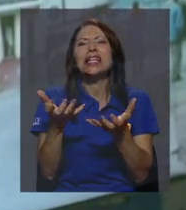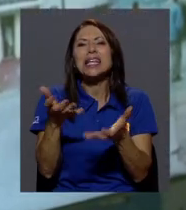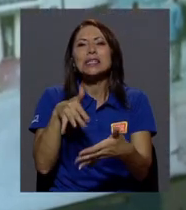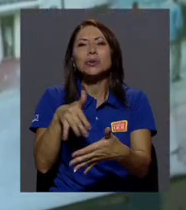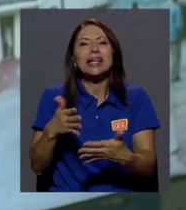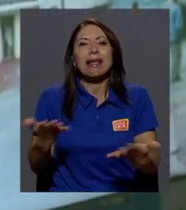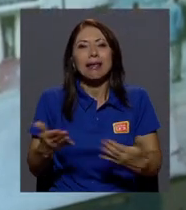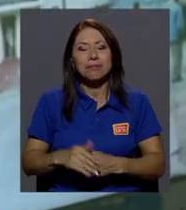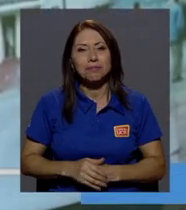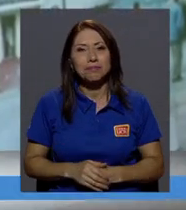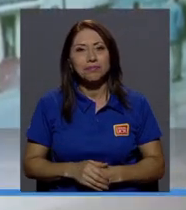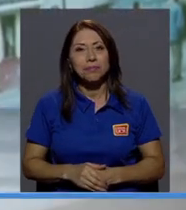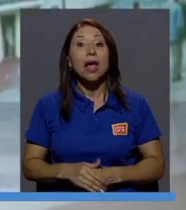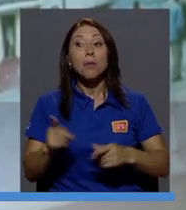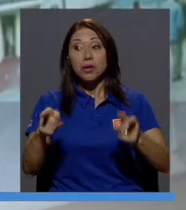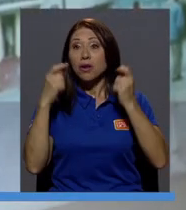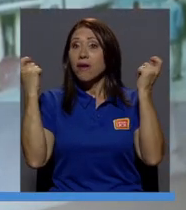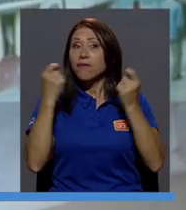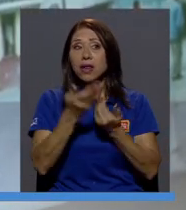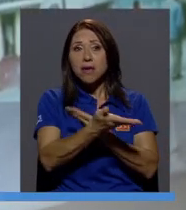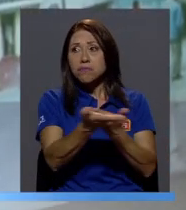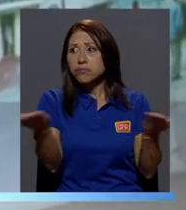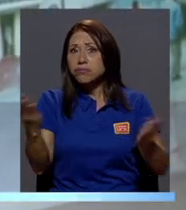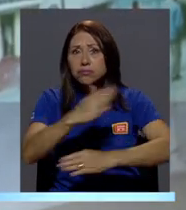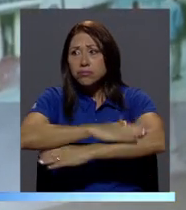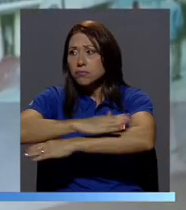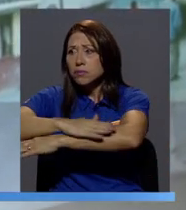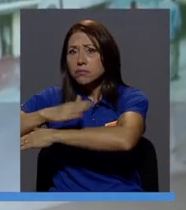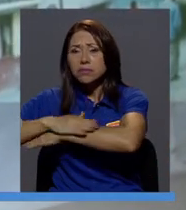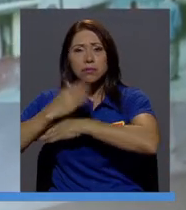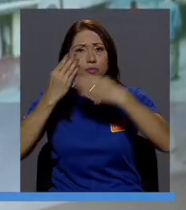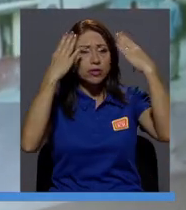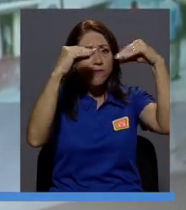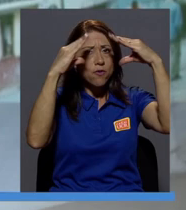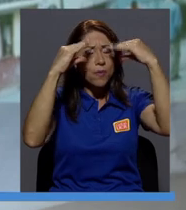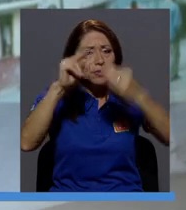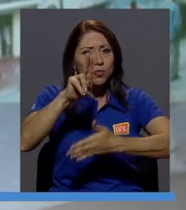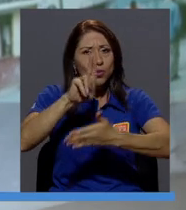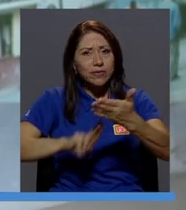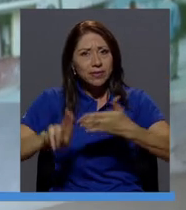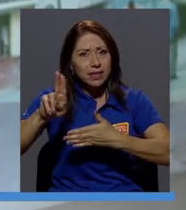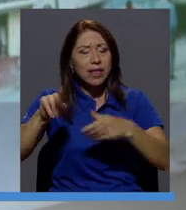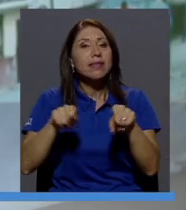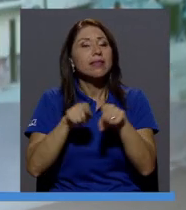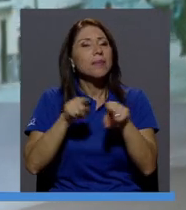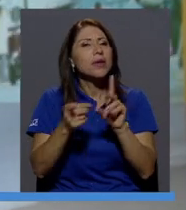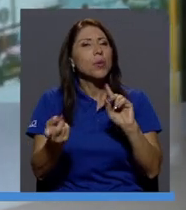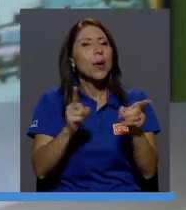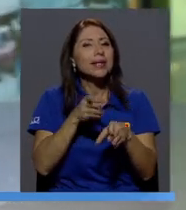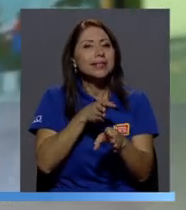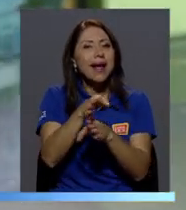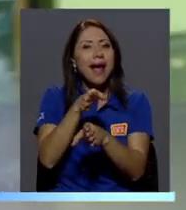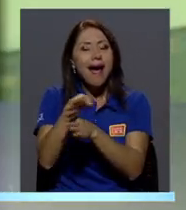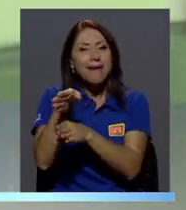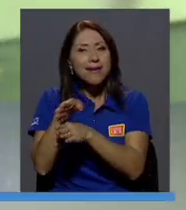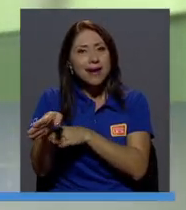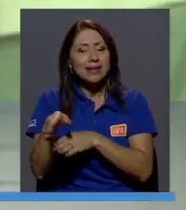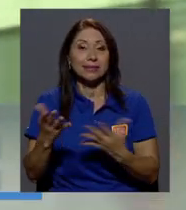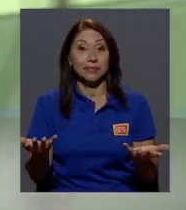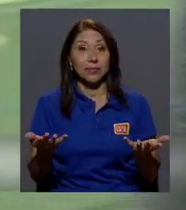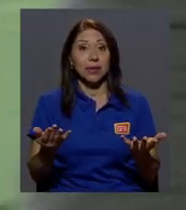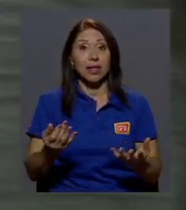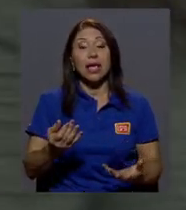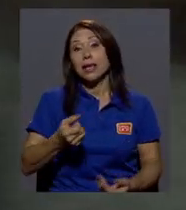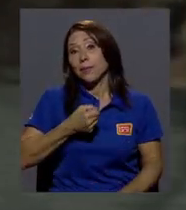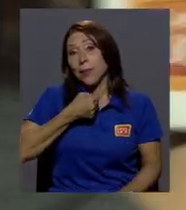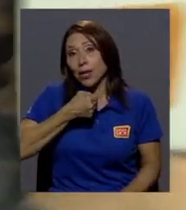Bueno, la feria siento que nos brinda bastante información sobre lo que es la universidad y sobre las carreras que brinda, y periodismo